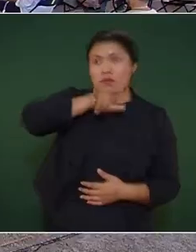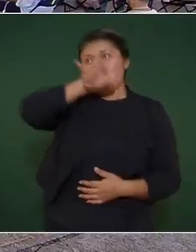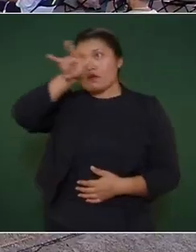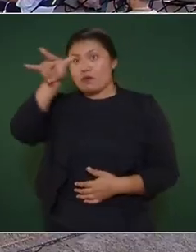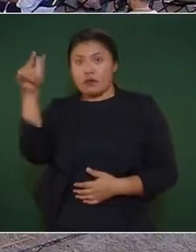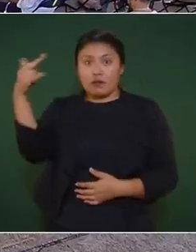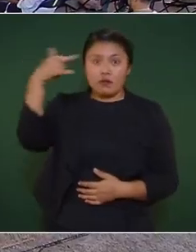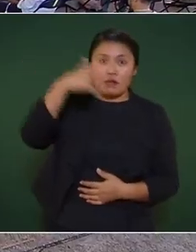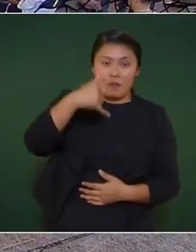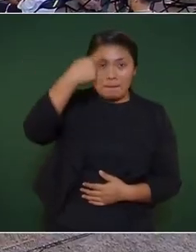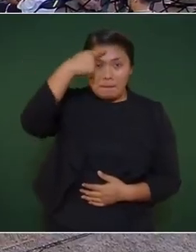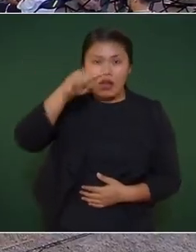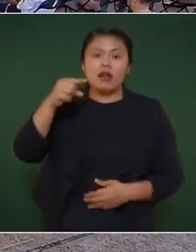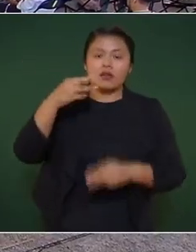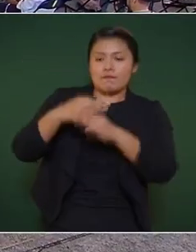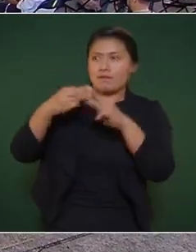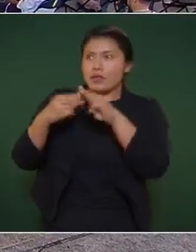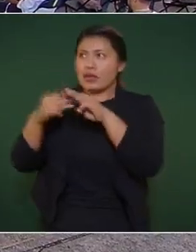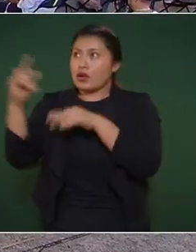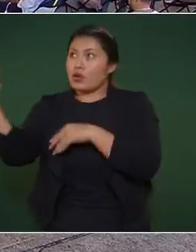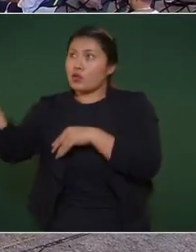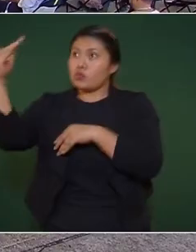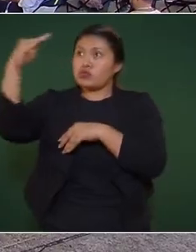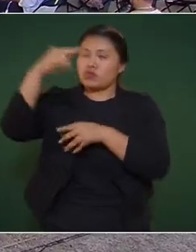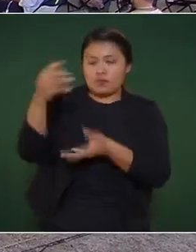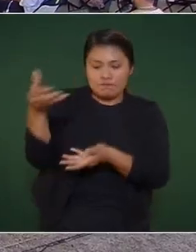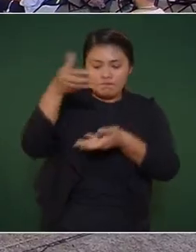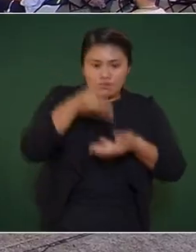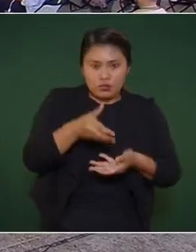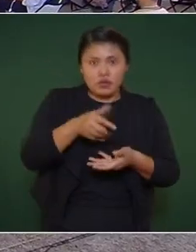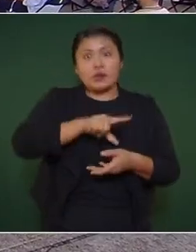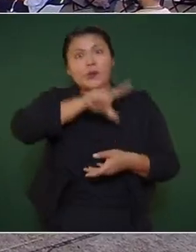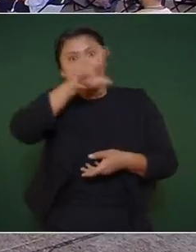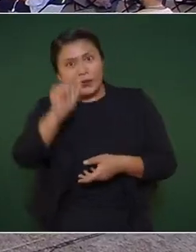esos insumos. Y luego la vacuna.